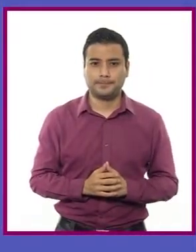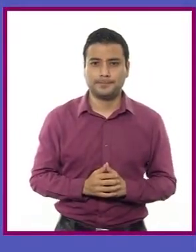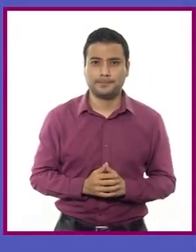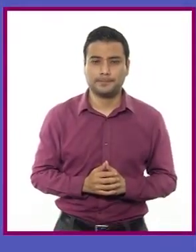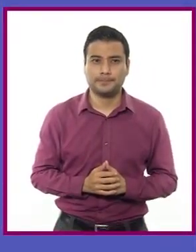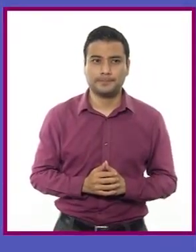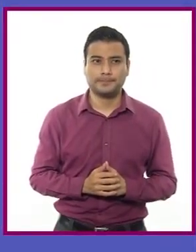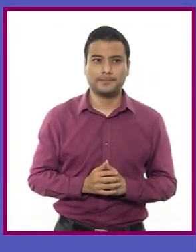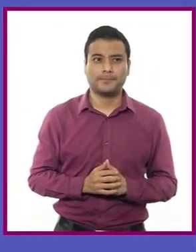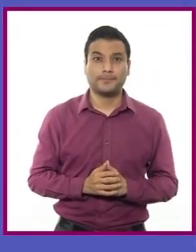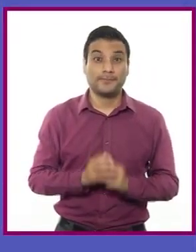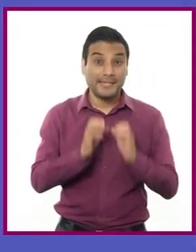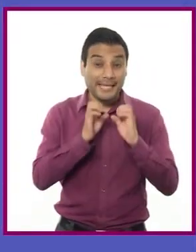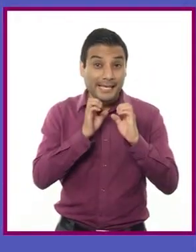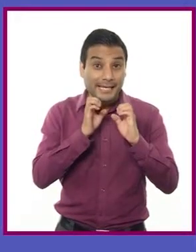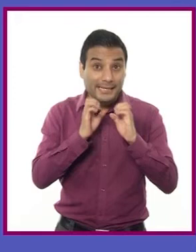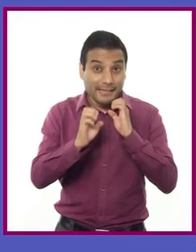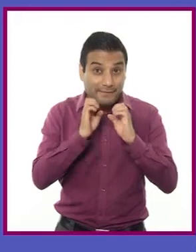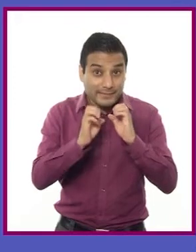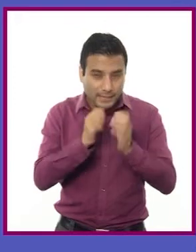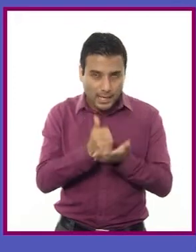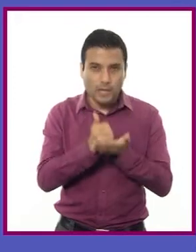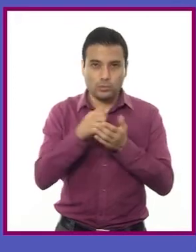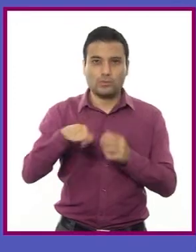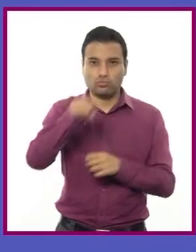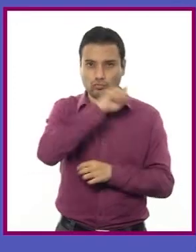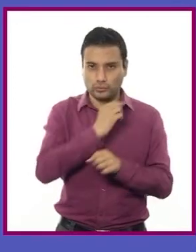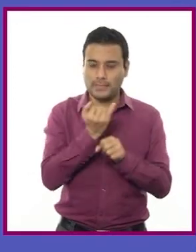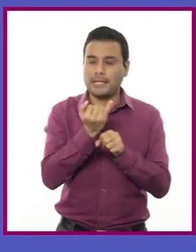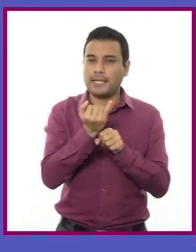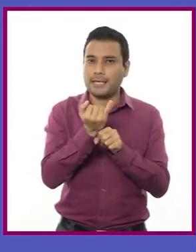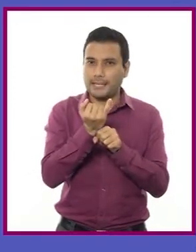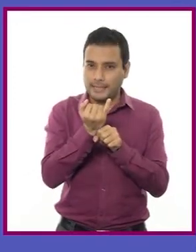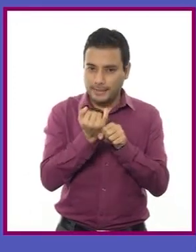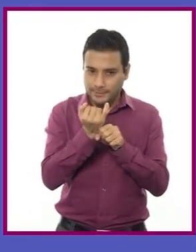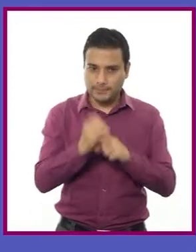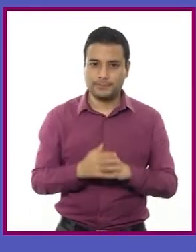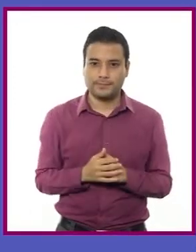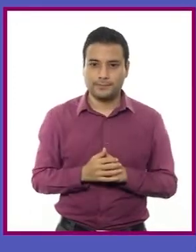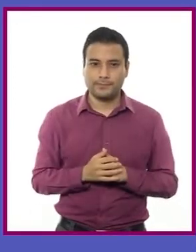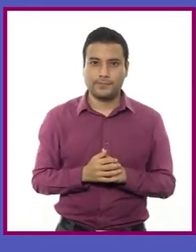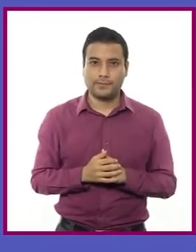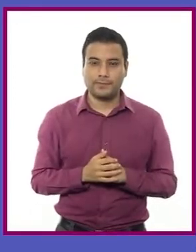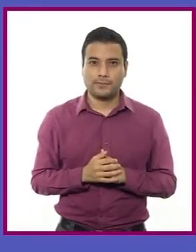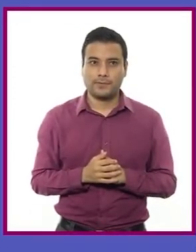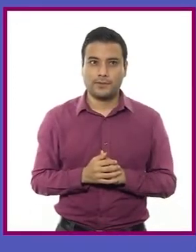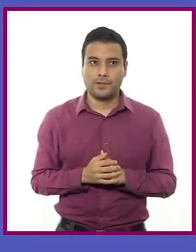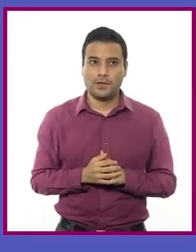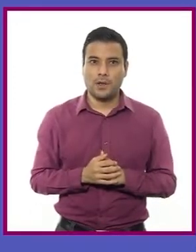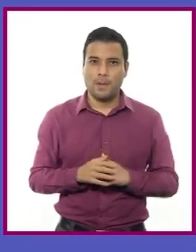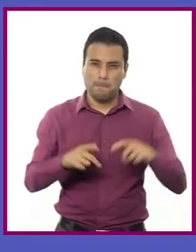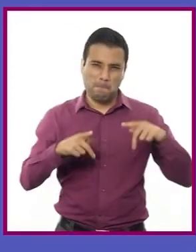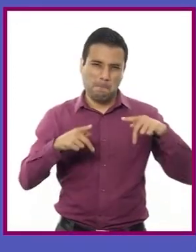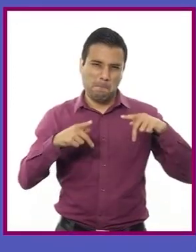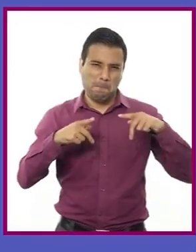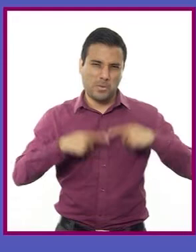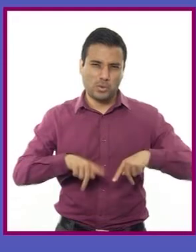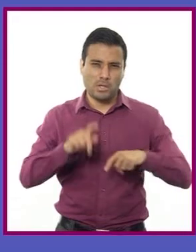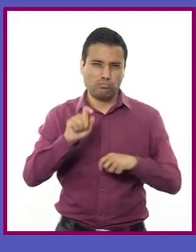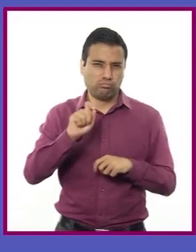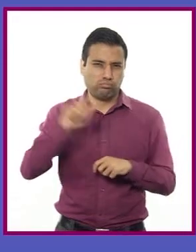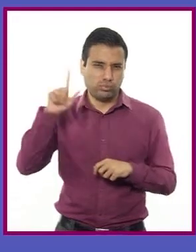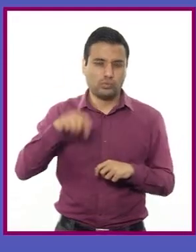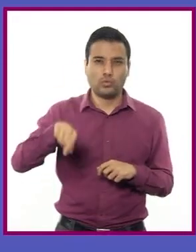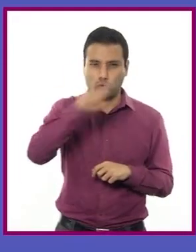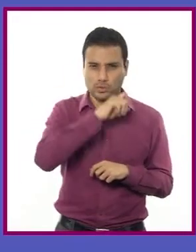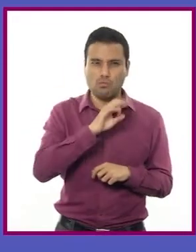recurso de investigación. Cuando sabemos quiénes son las personas expertas que conocen el problema, la